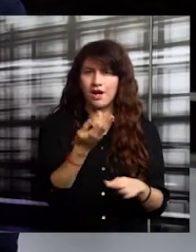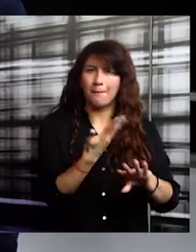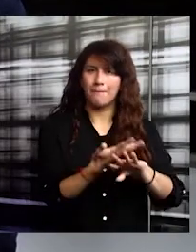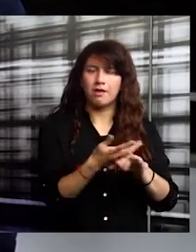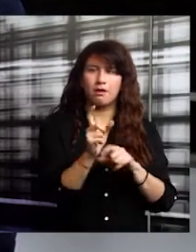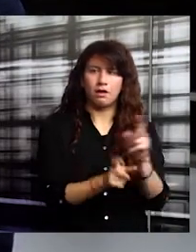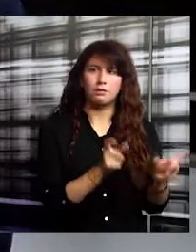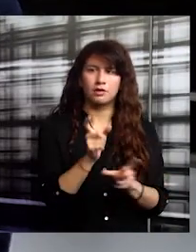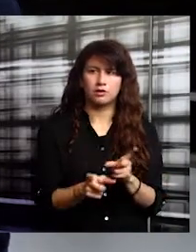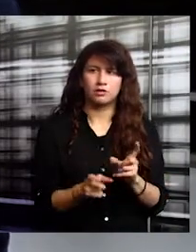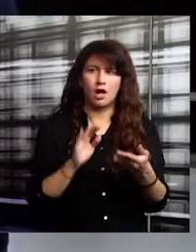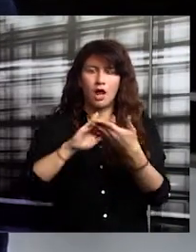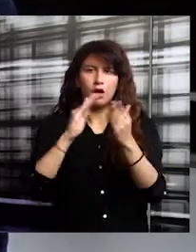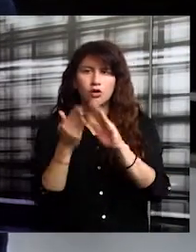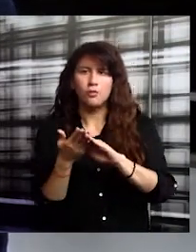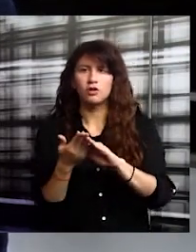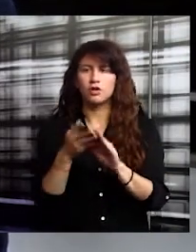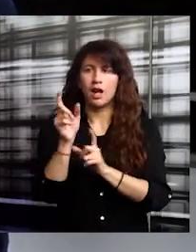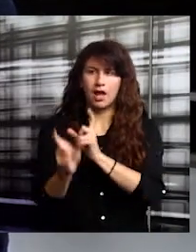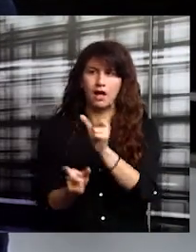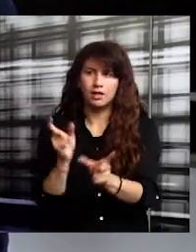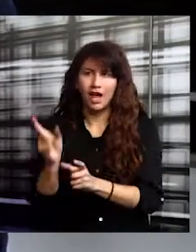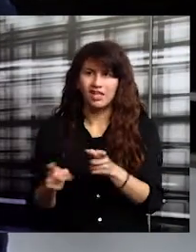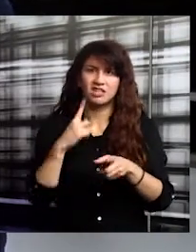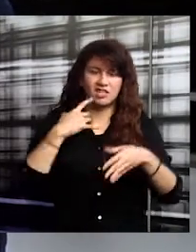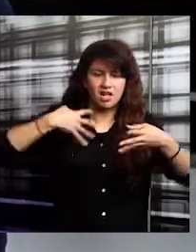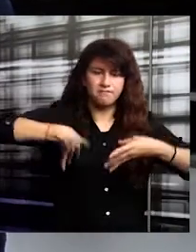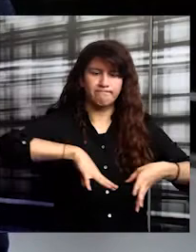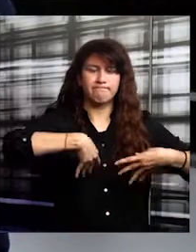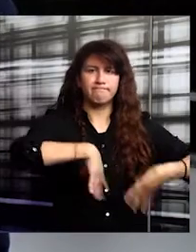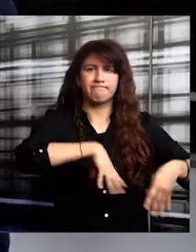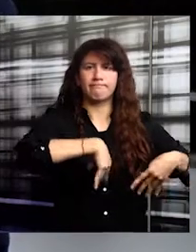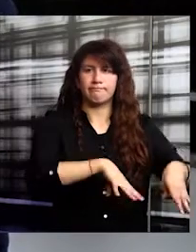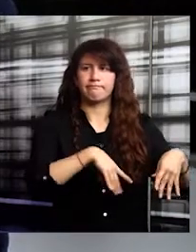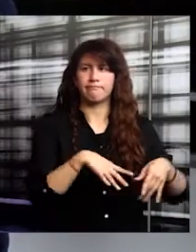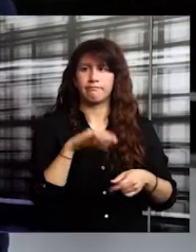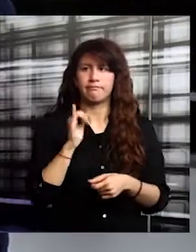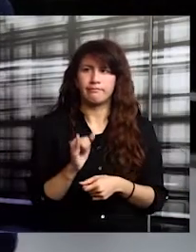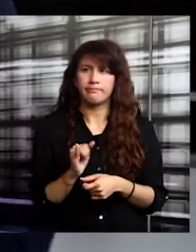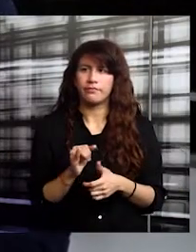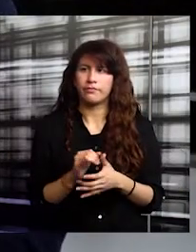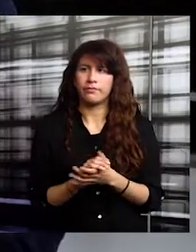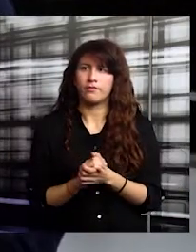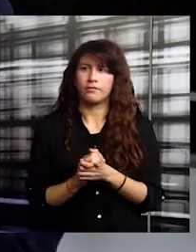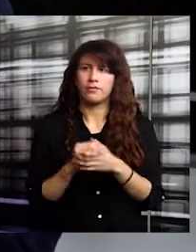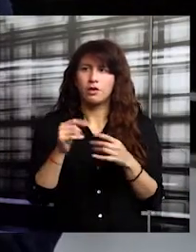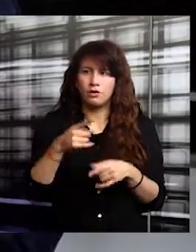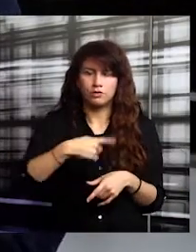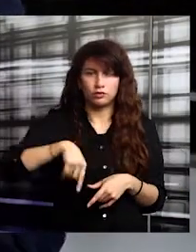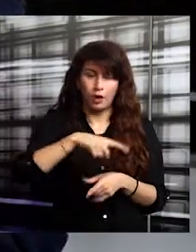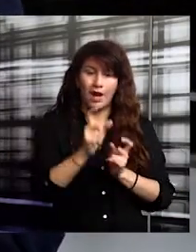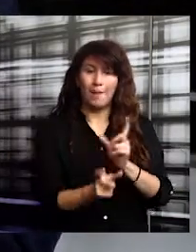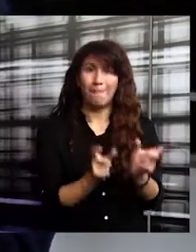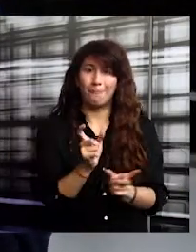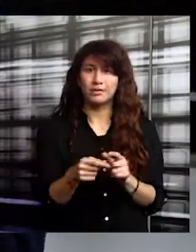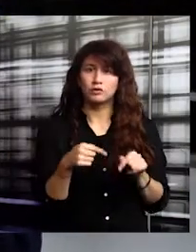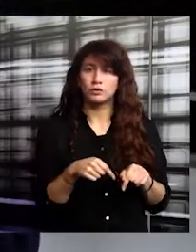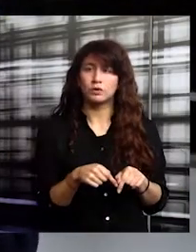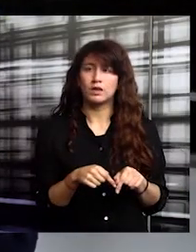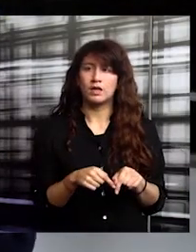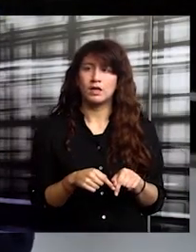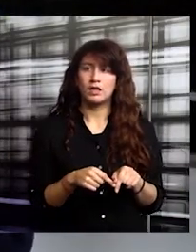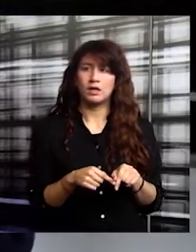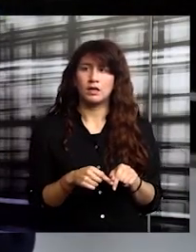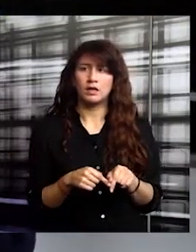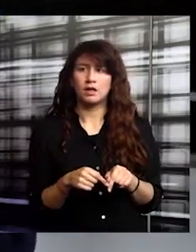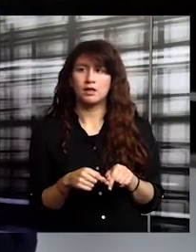marchó. Son las personas, los grandes, en cierto modo, hacedores de esto, quienes